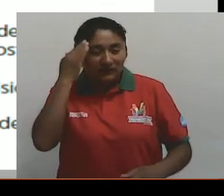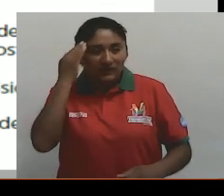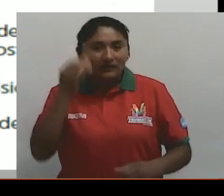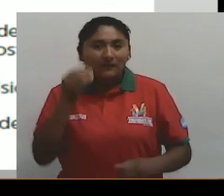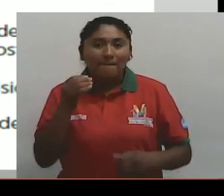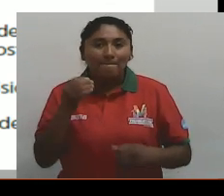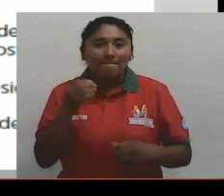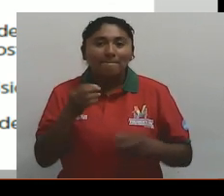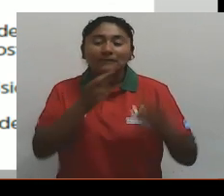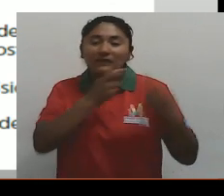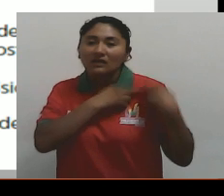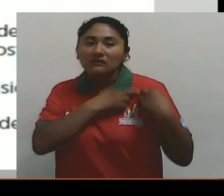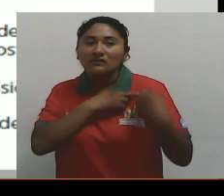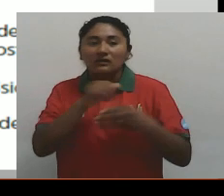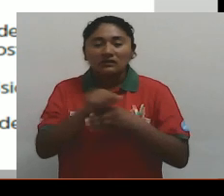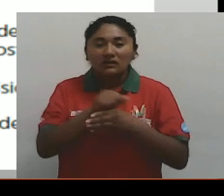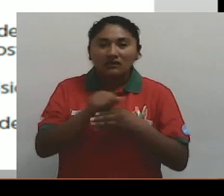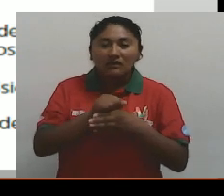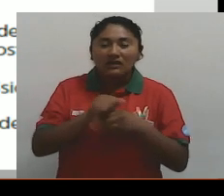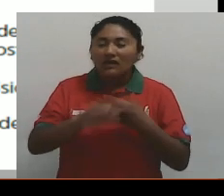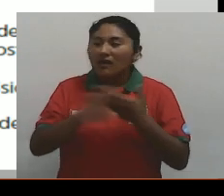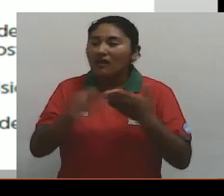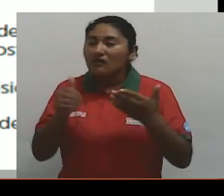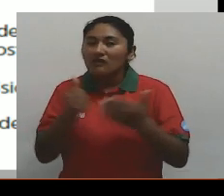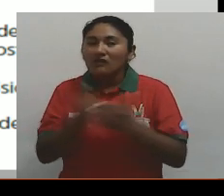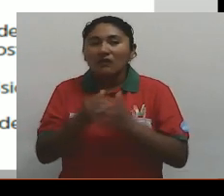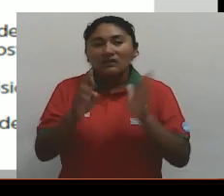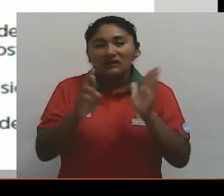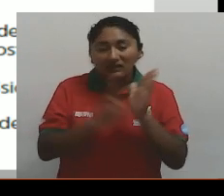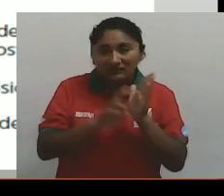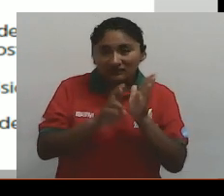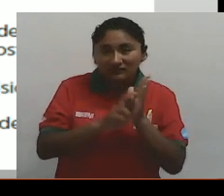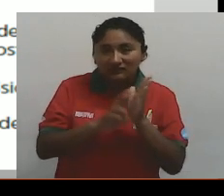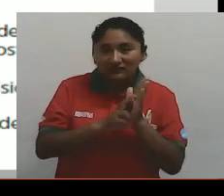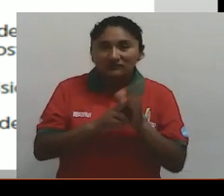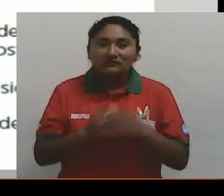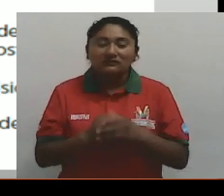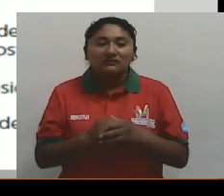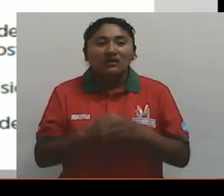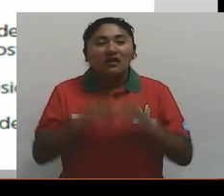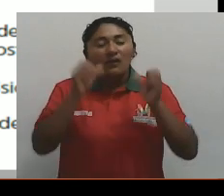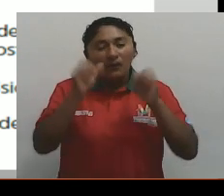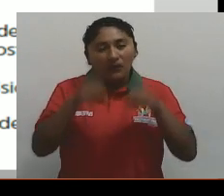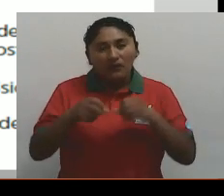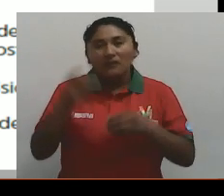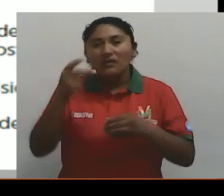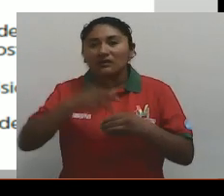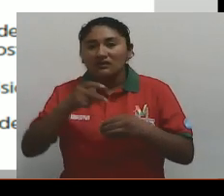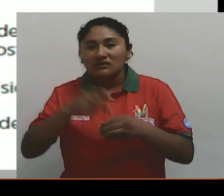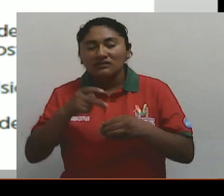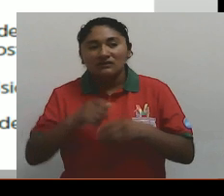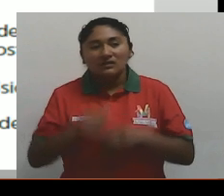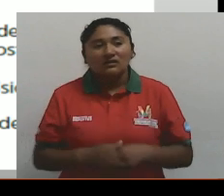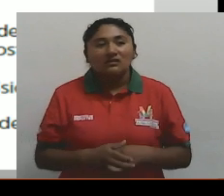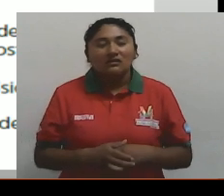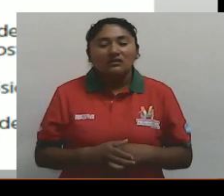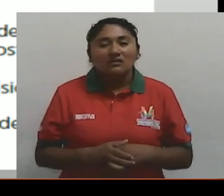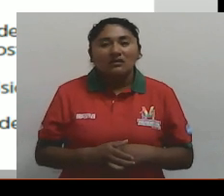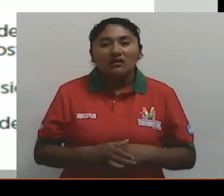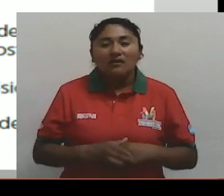deporte, todos tenemos que ser conocedores de las reglas de juego y ser partícipes de ellas y acatar correctamente y hacer un juego